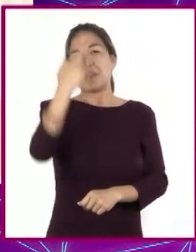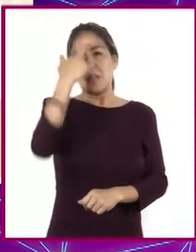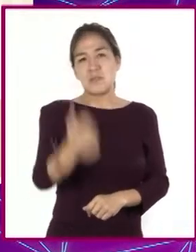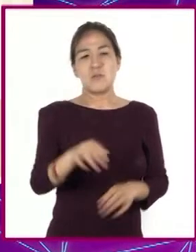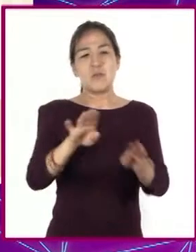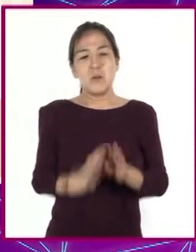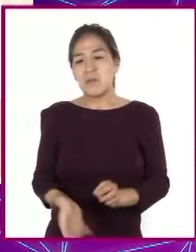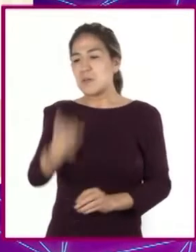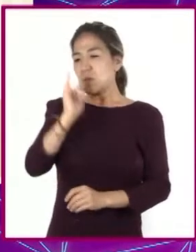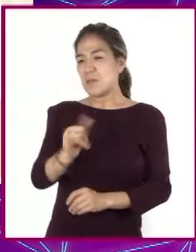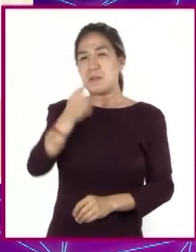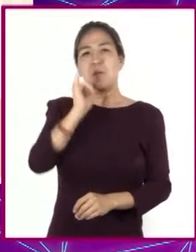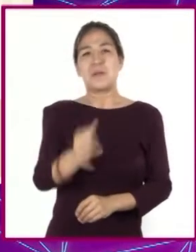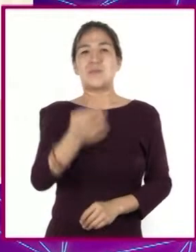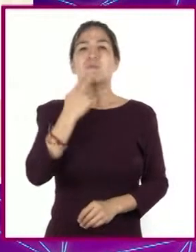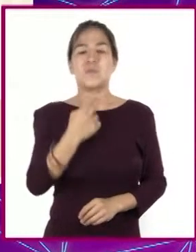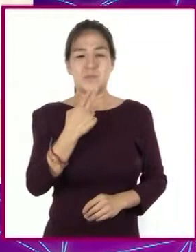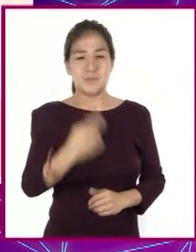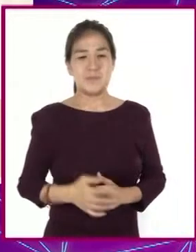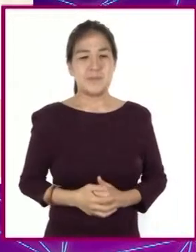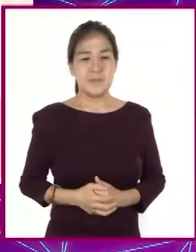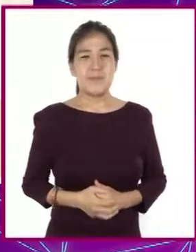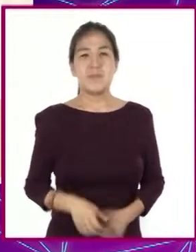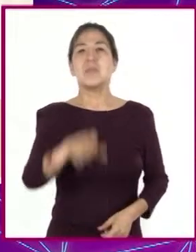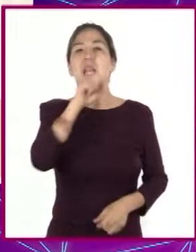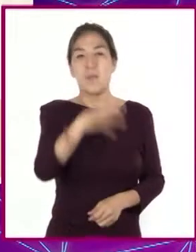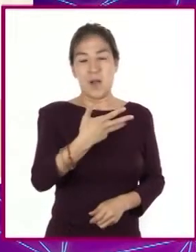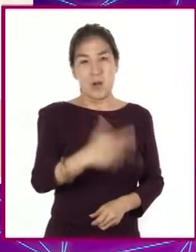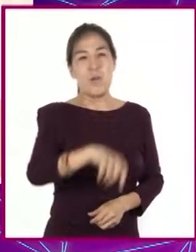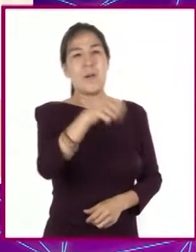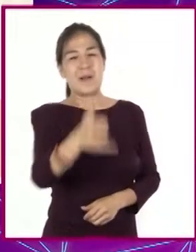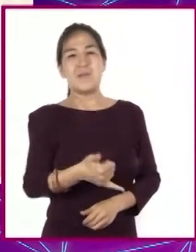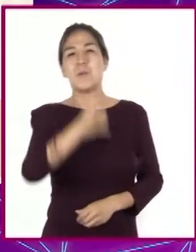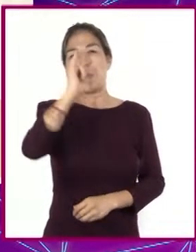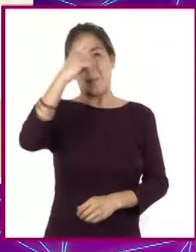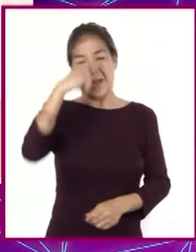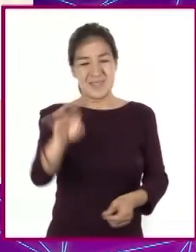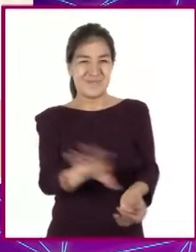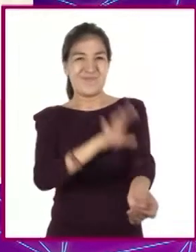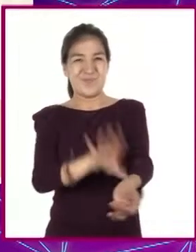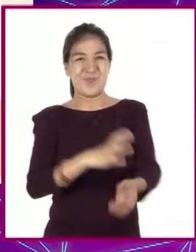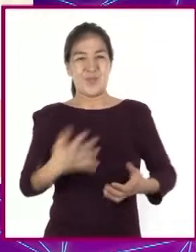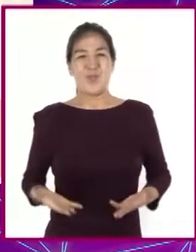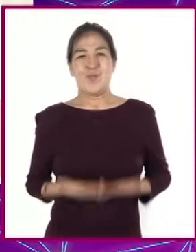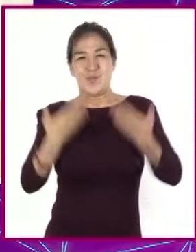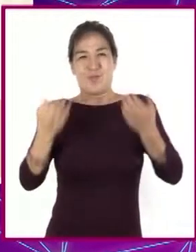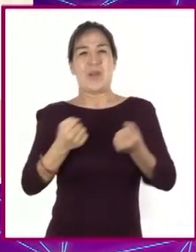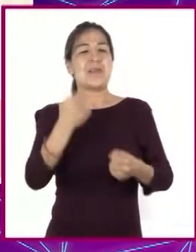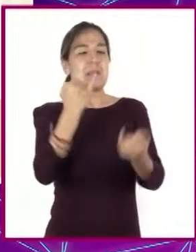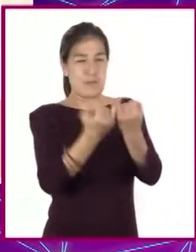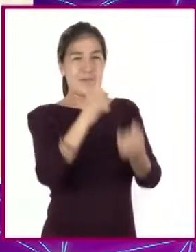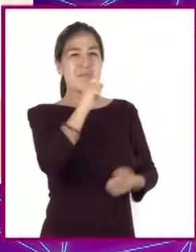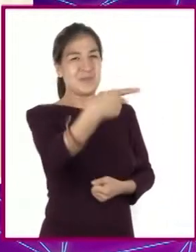pura ingesta calórica. Por otro lado, hay bebidas energetizantes que también me preguntó con respecto